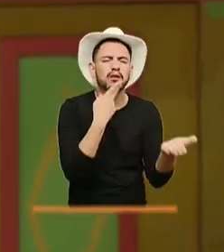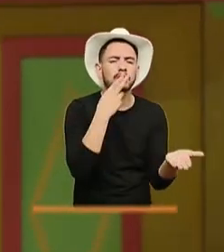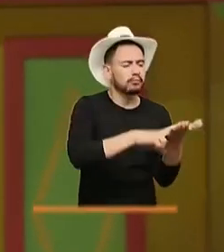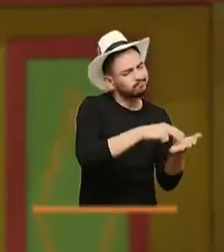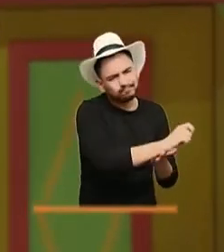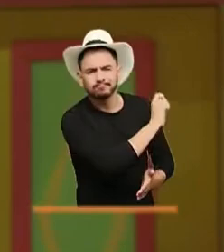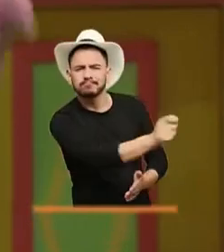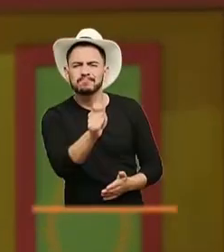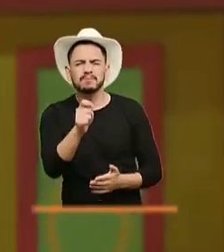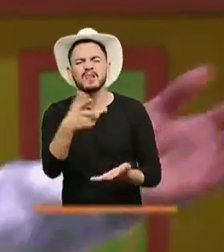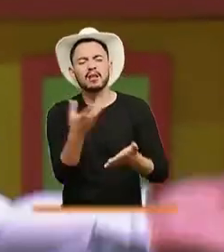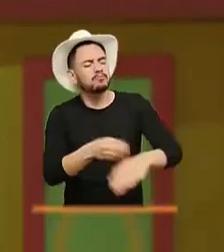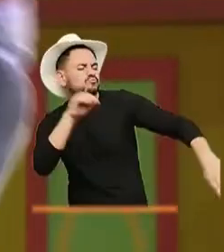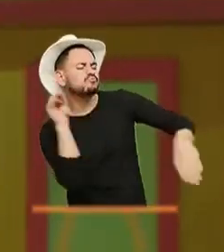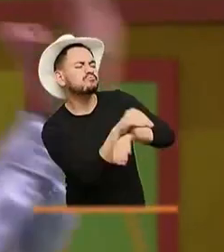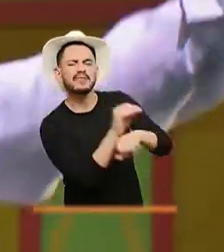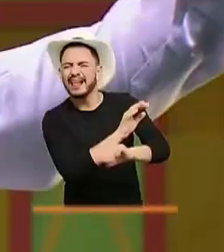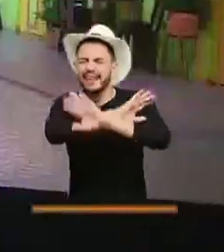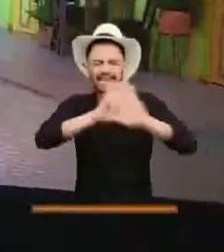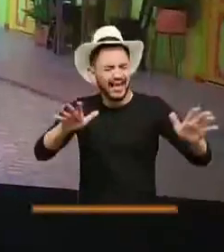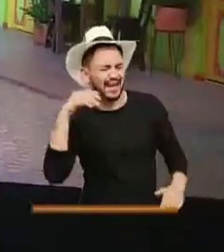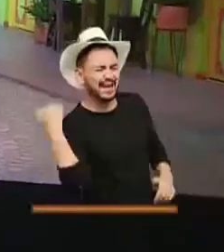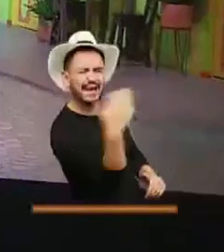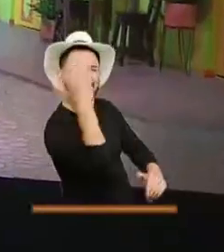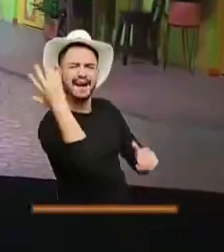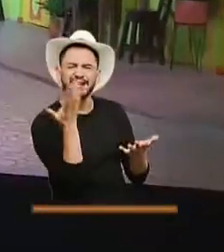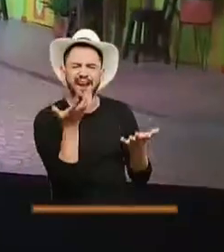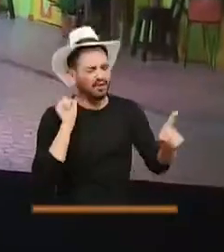Maduro, deje de ser inhumano.